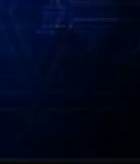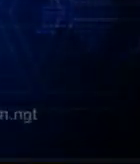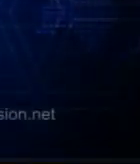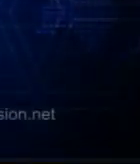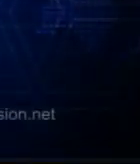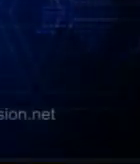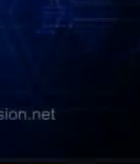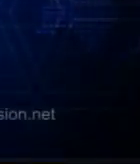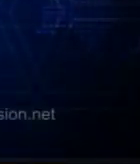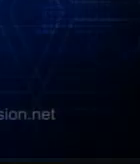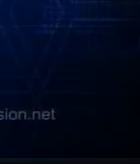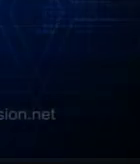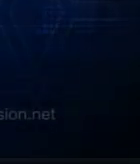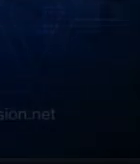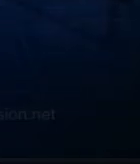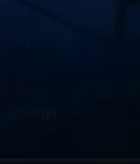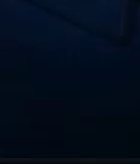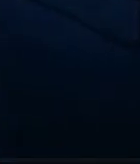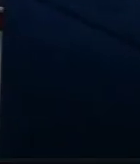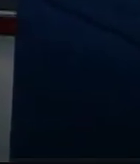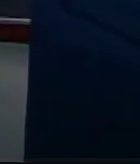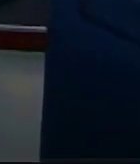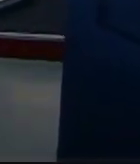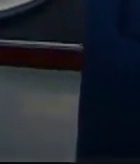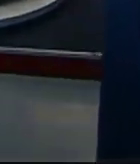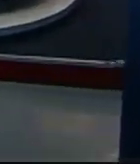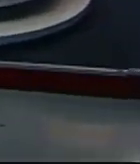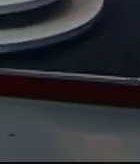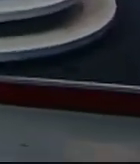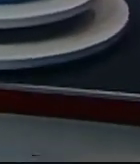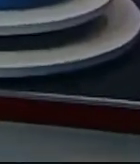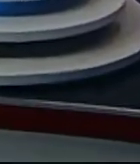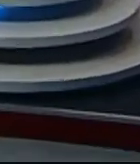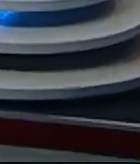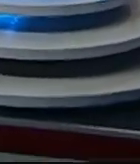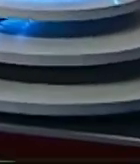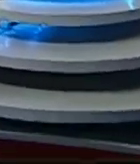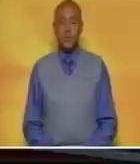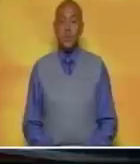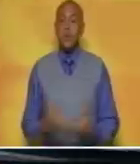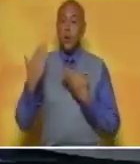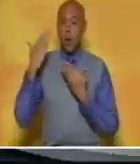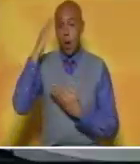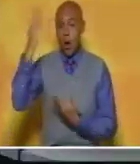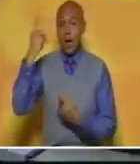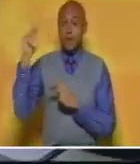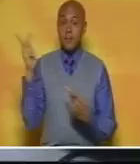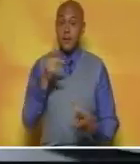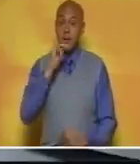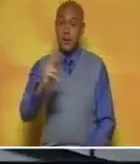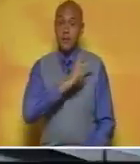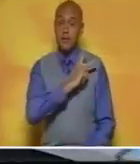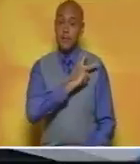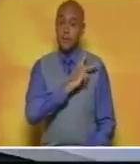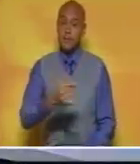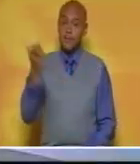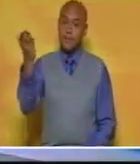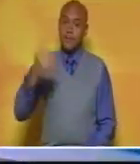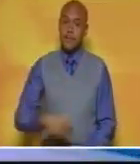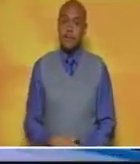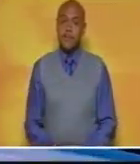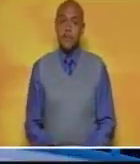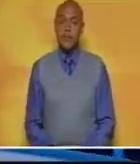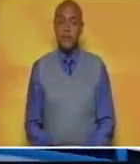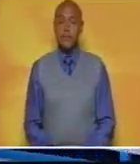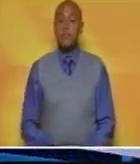Noticiero Venevisión. Información justa y balanceada. Hola, ¿qué tal? Bienvenidos a la edición meridiana de su noticiero